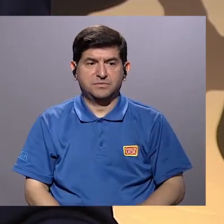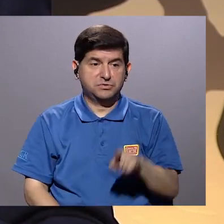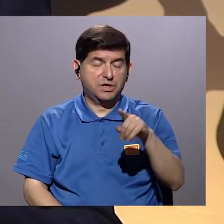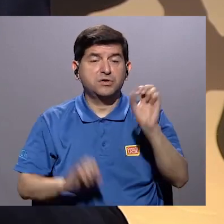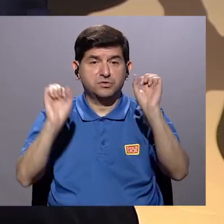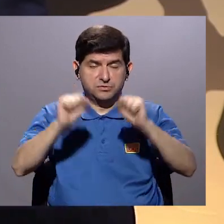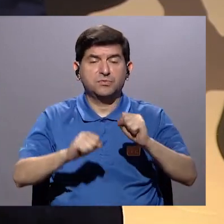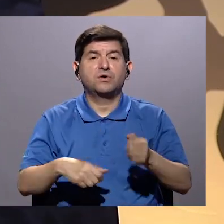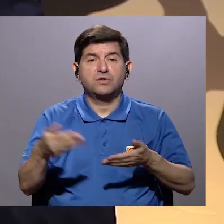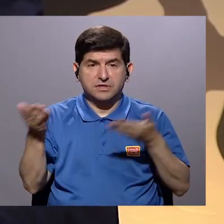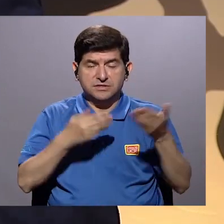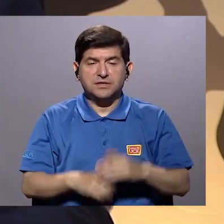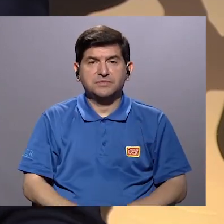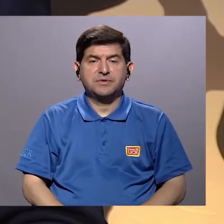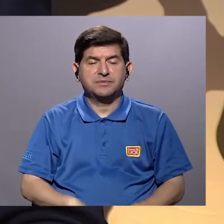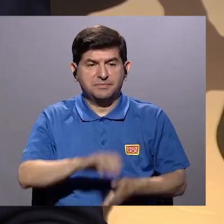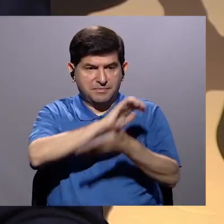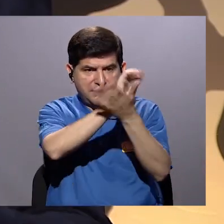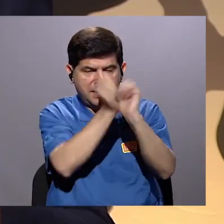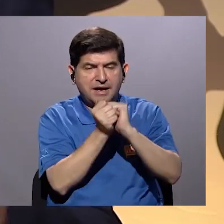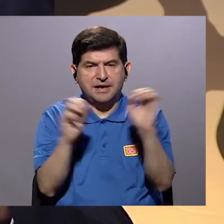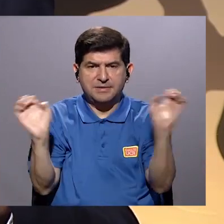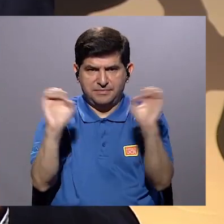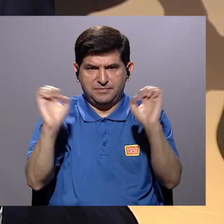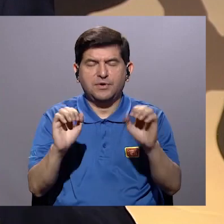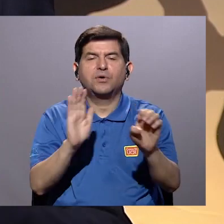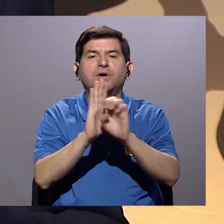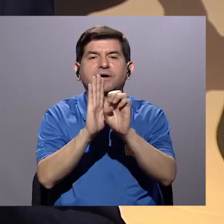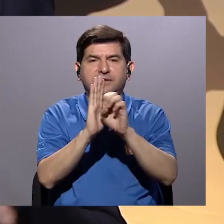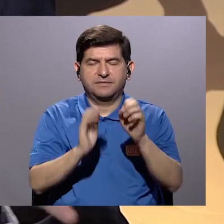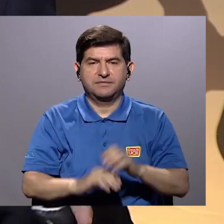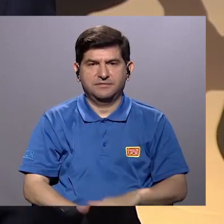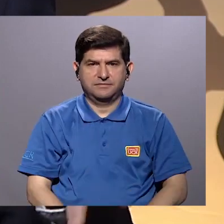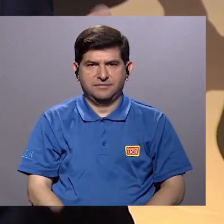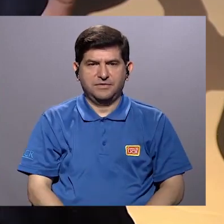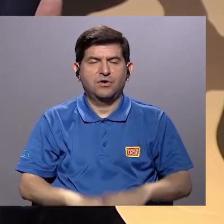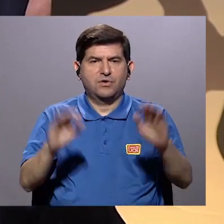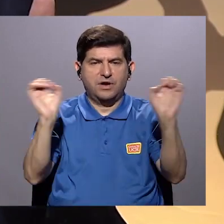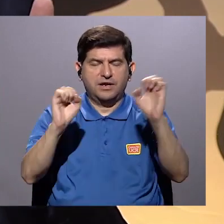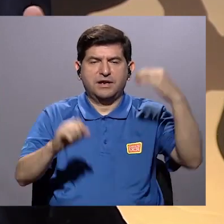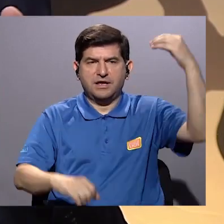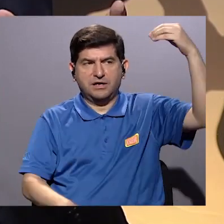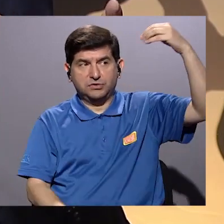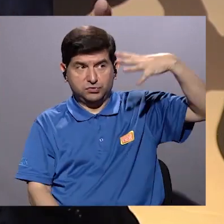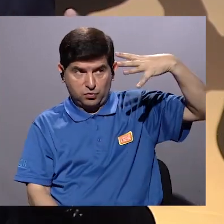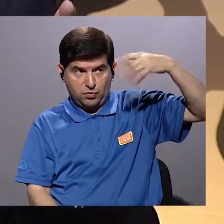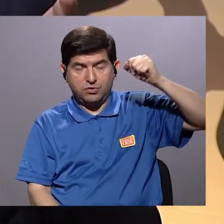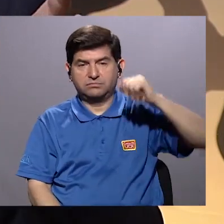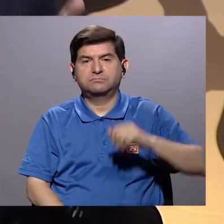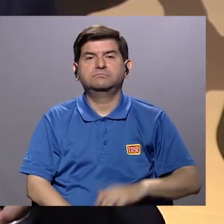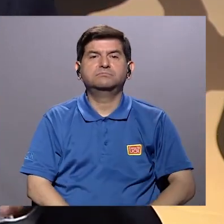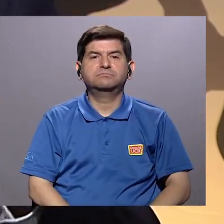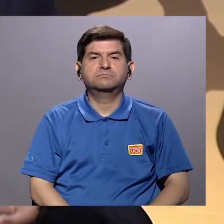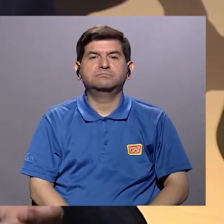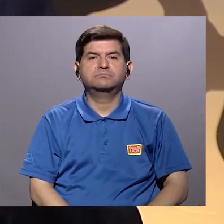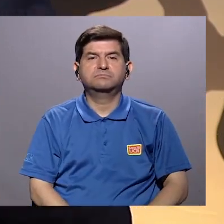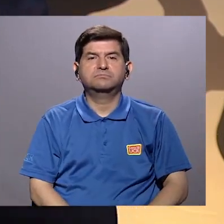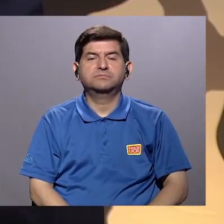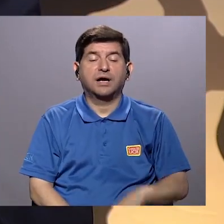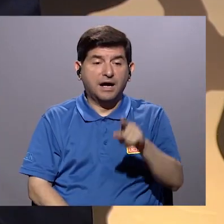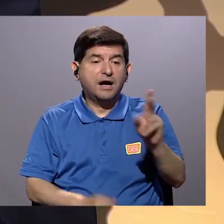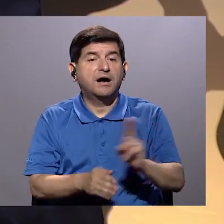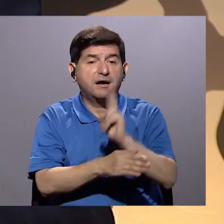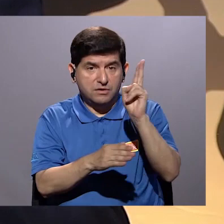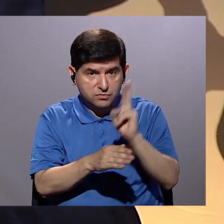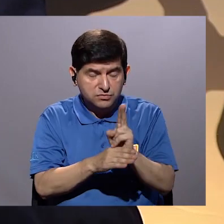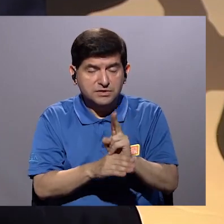sirvan para hacer conversión de energía. Por ejemplo, energía solar, ¿verdad? Por ejemplo, la energía solar, para poder